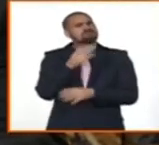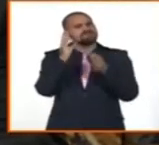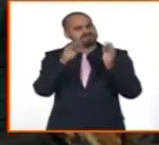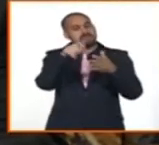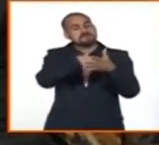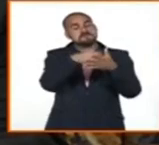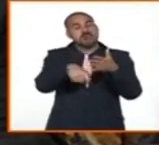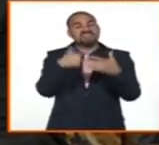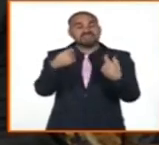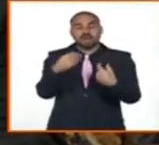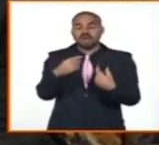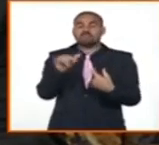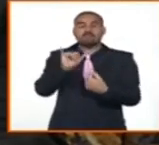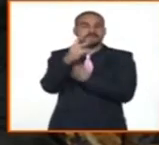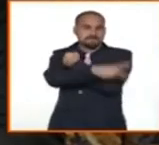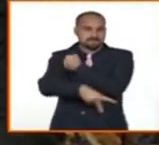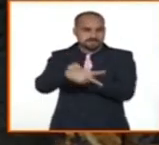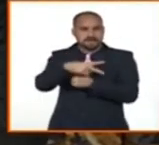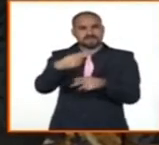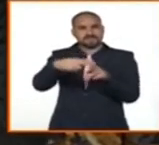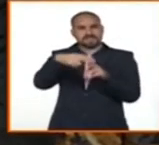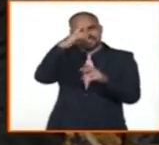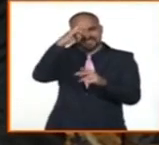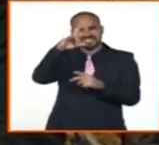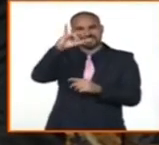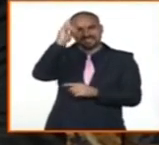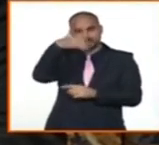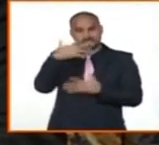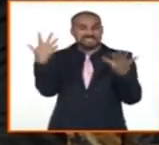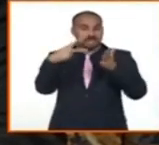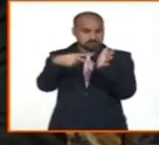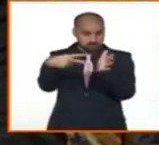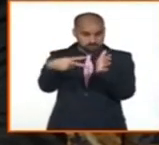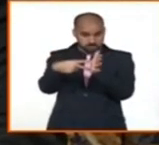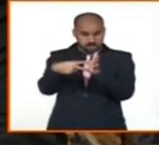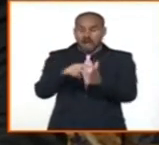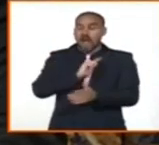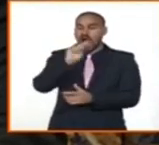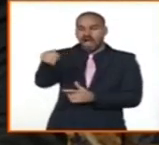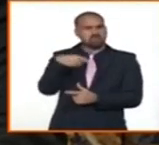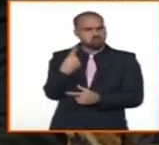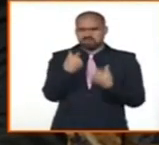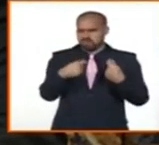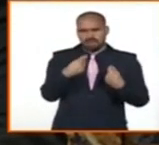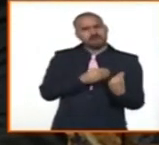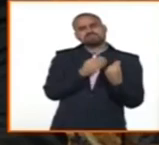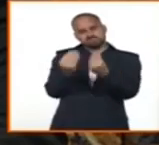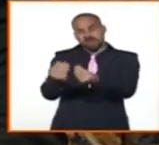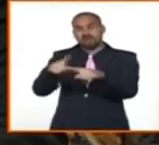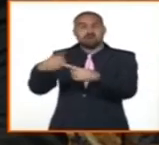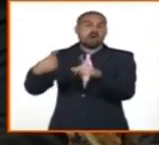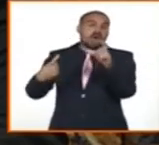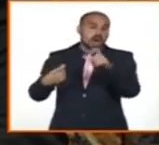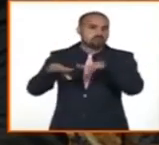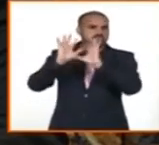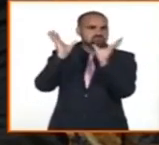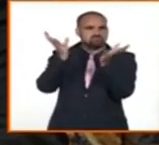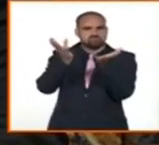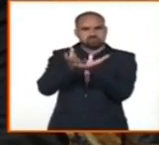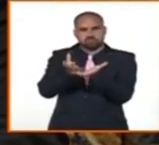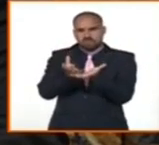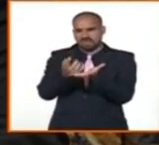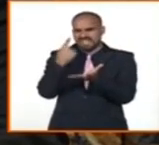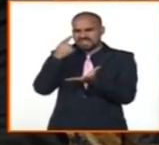gratuita por lo que ha sufrido ese pueblo en condiciones de guerra, y además por la lección que han dado, no lo han podido